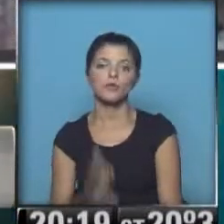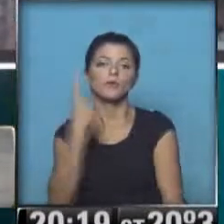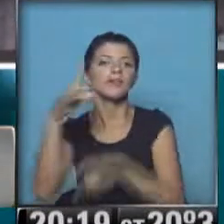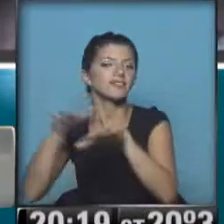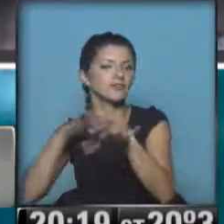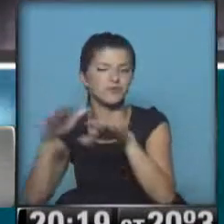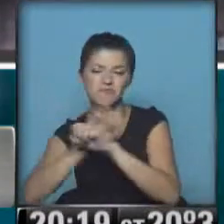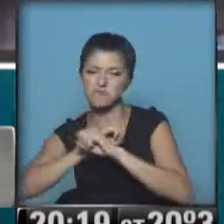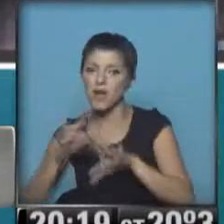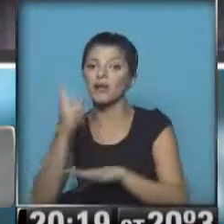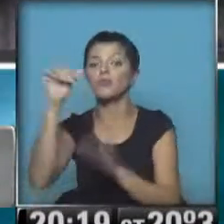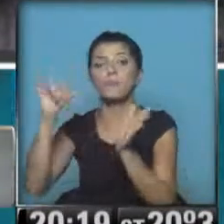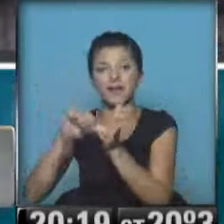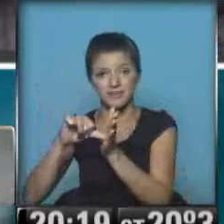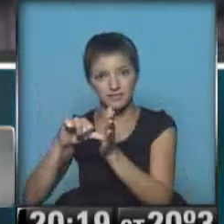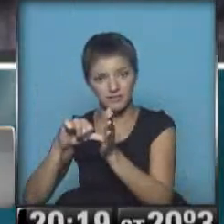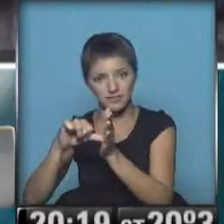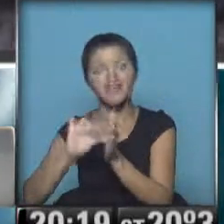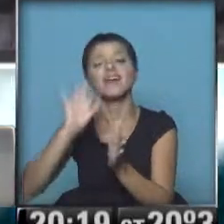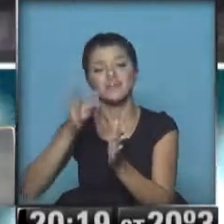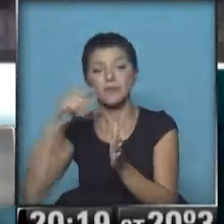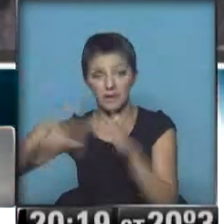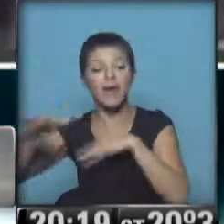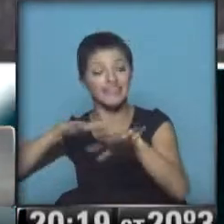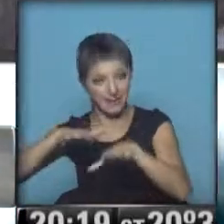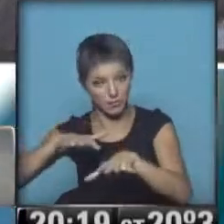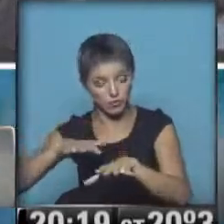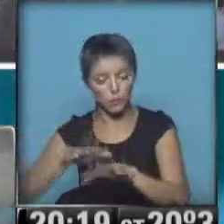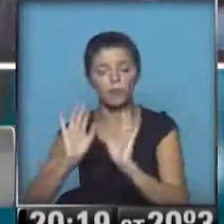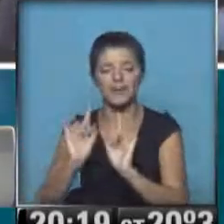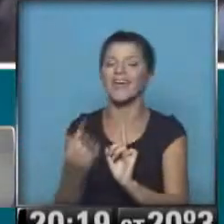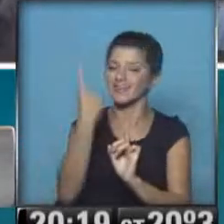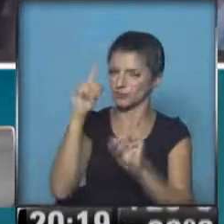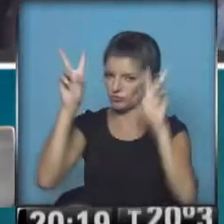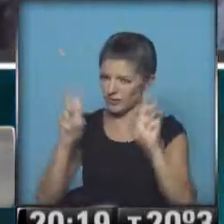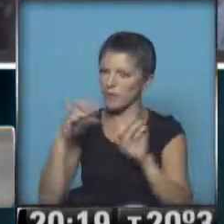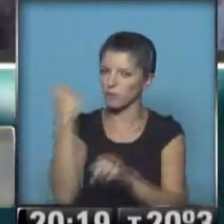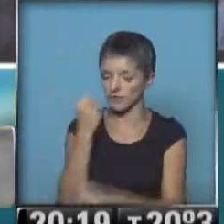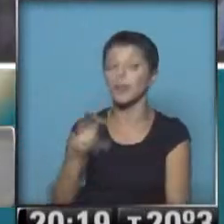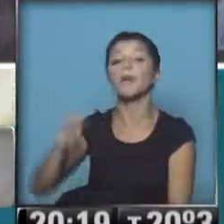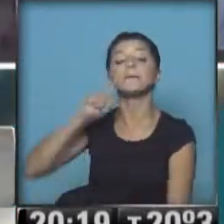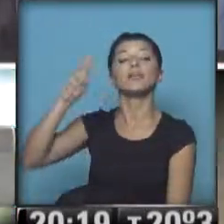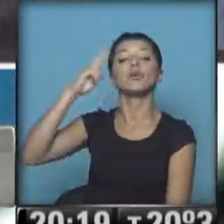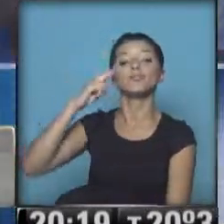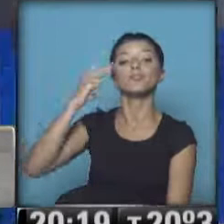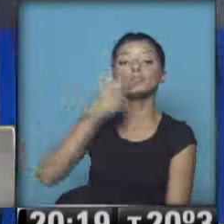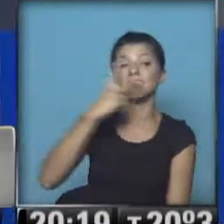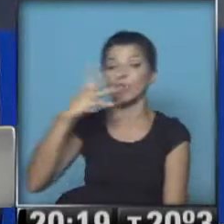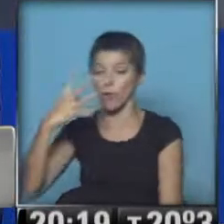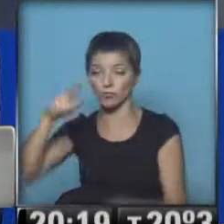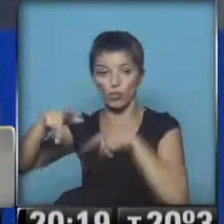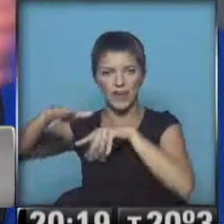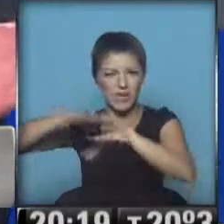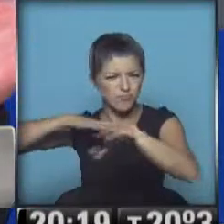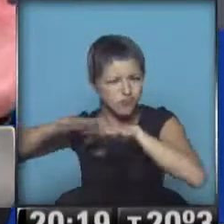complicada en un país que se sabe que va haber terremoto porque es otro de los temas fundamentales en 1934 hubo un terremoto muy muy